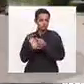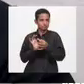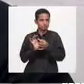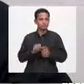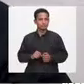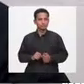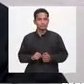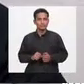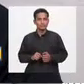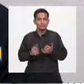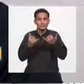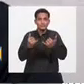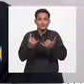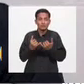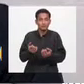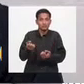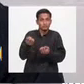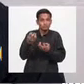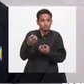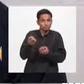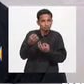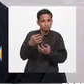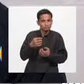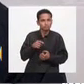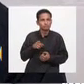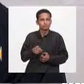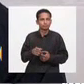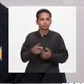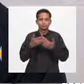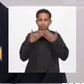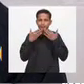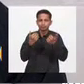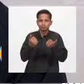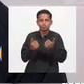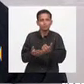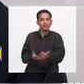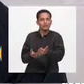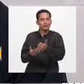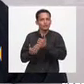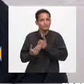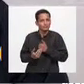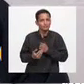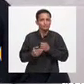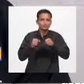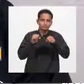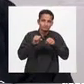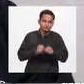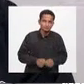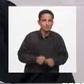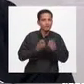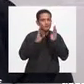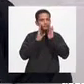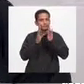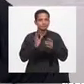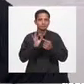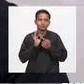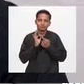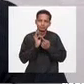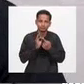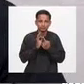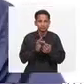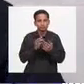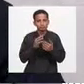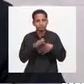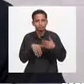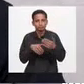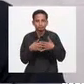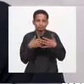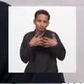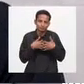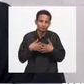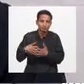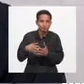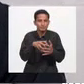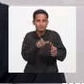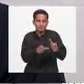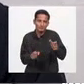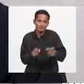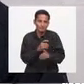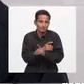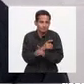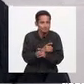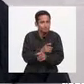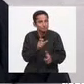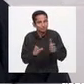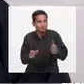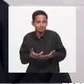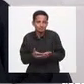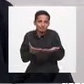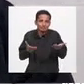que comparte con nosotros la calidad y la calidez que nos pueden dar para tener una atención efectiva y afectiva hacia todas las personas